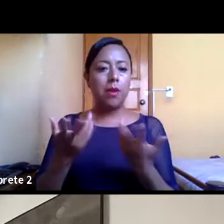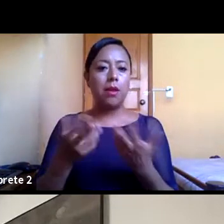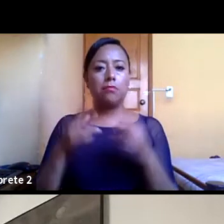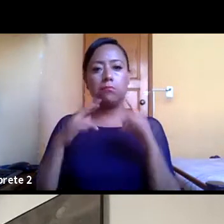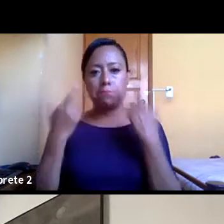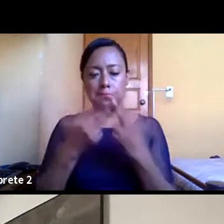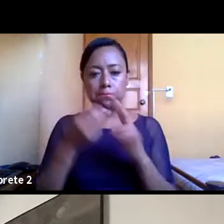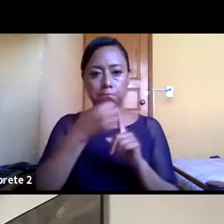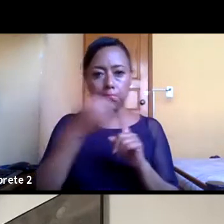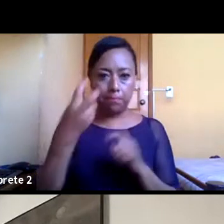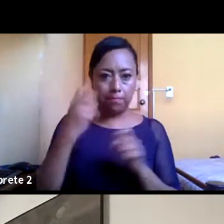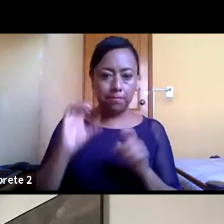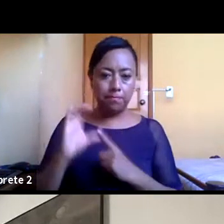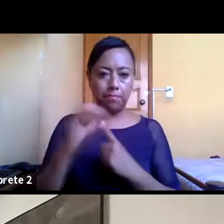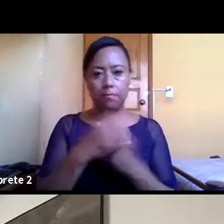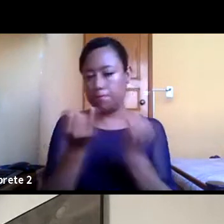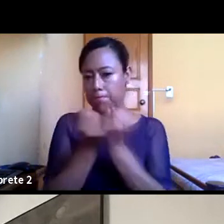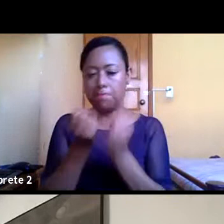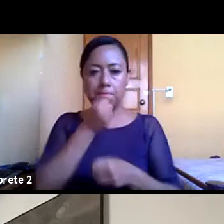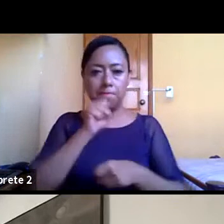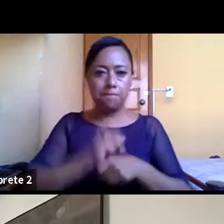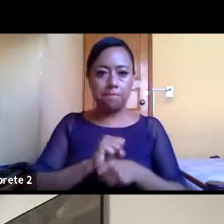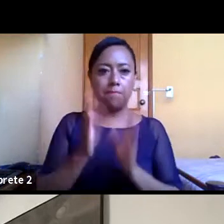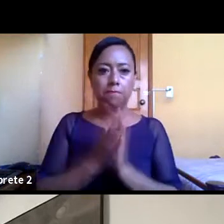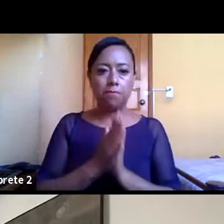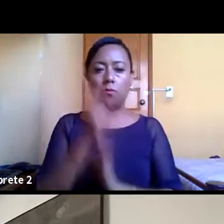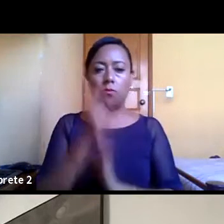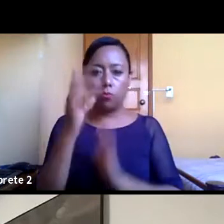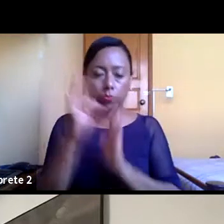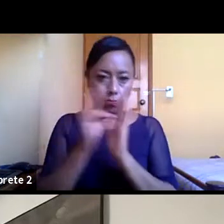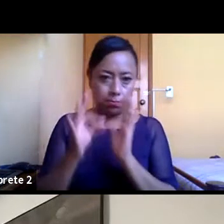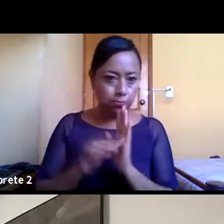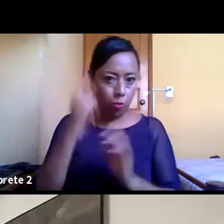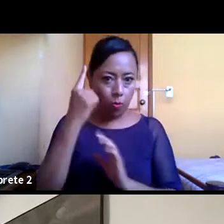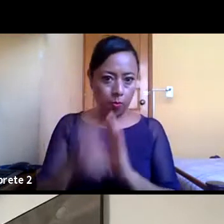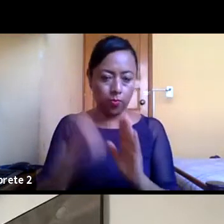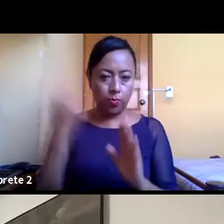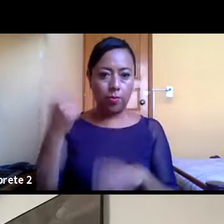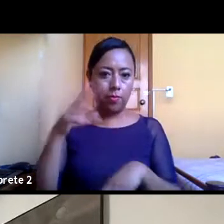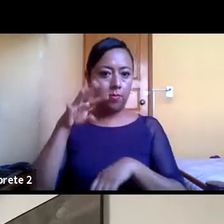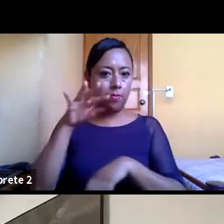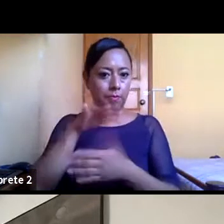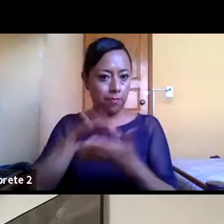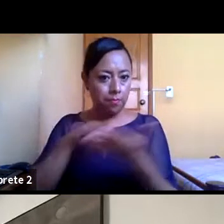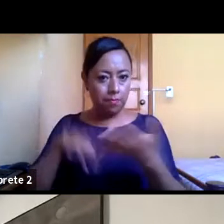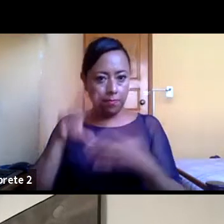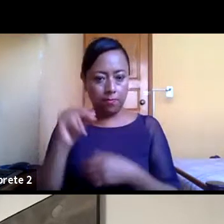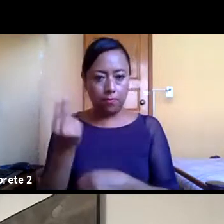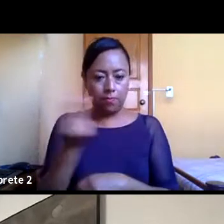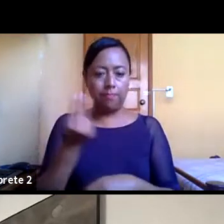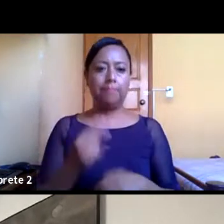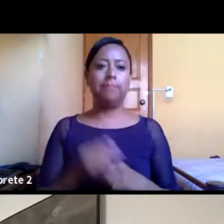a la secretaría pueda someter a votación ambos puntos en un mismo acto, dispensando su lectura.